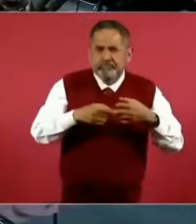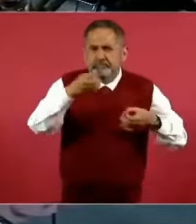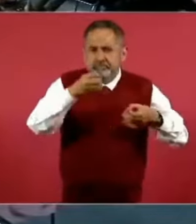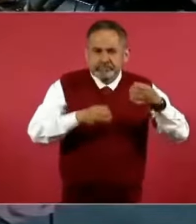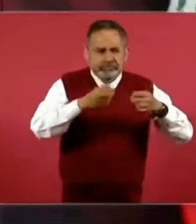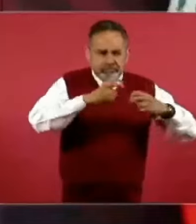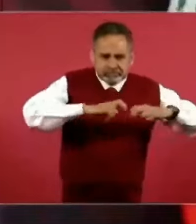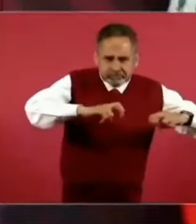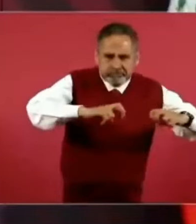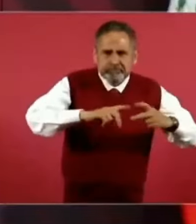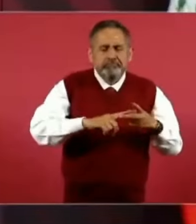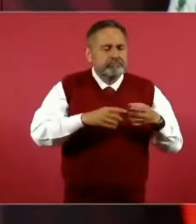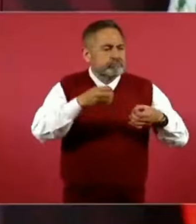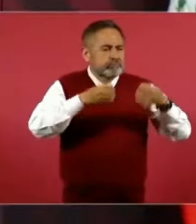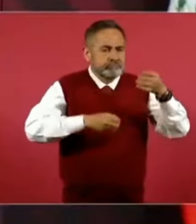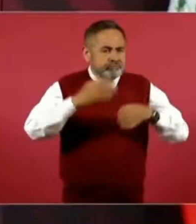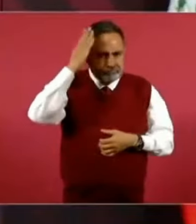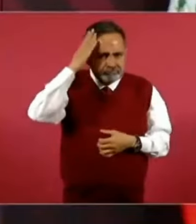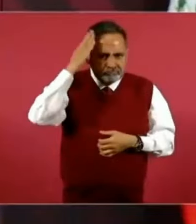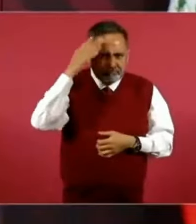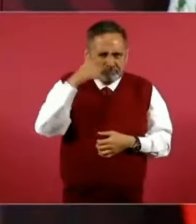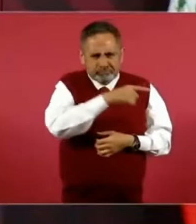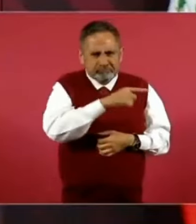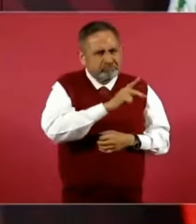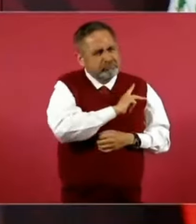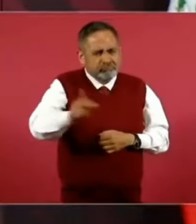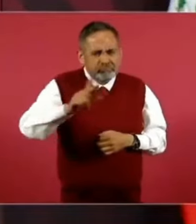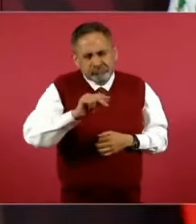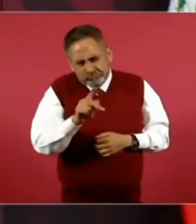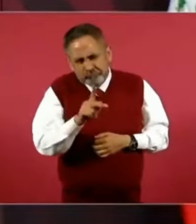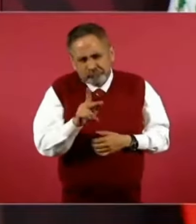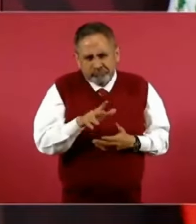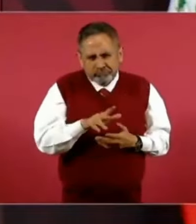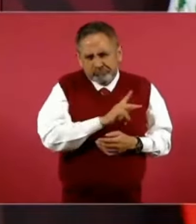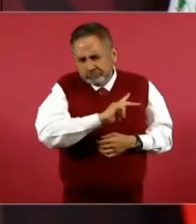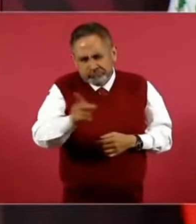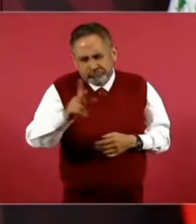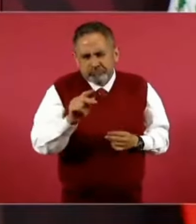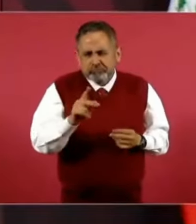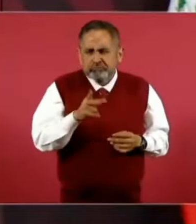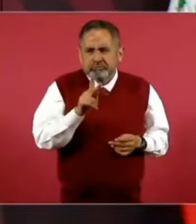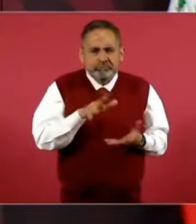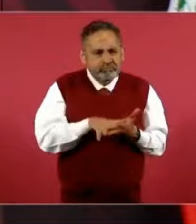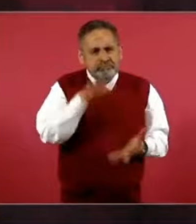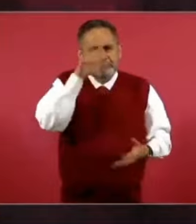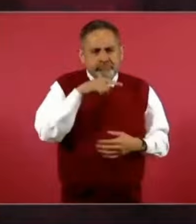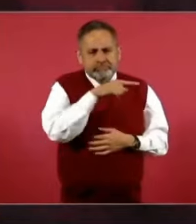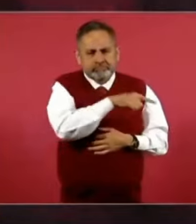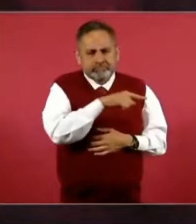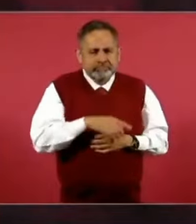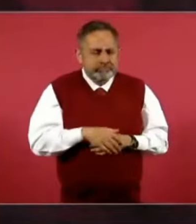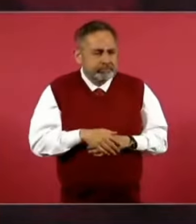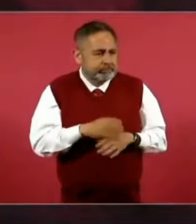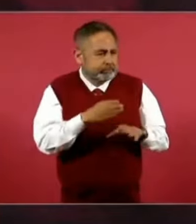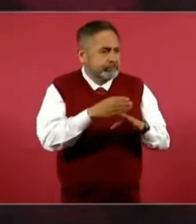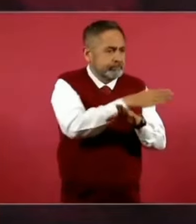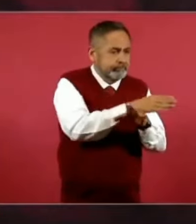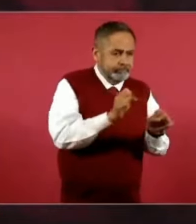magistrados, de los ministros, no de todos, ¿no? No generalizar, pero en la antesala